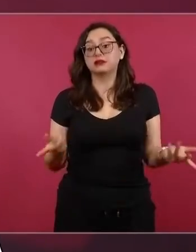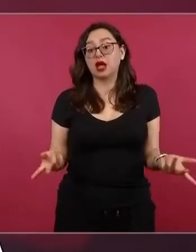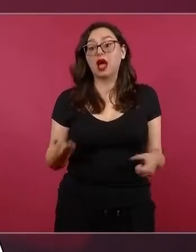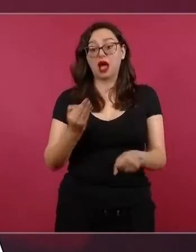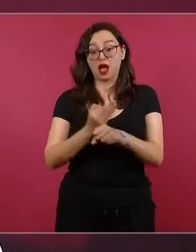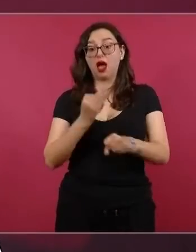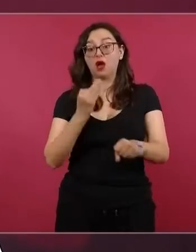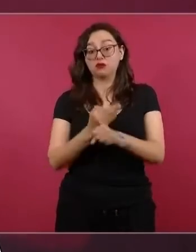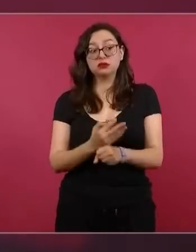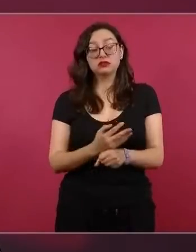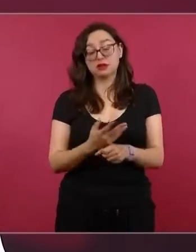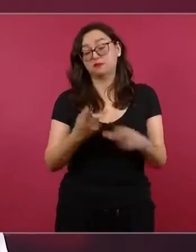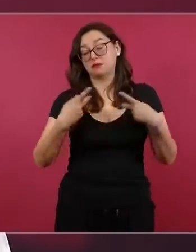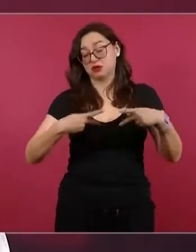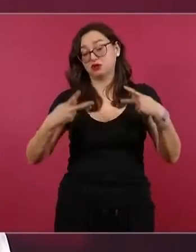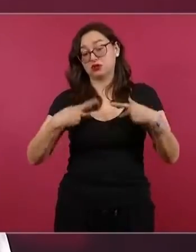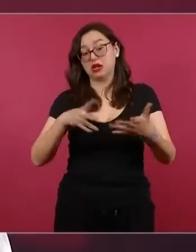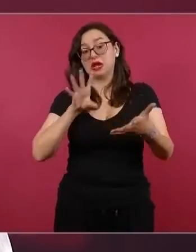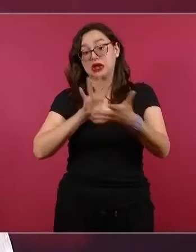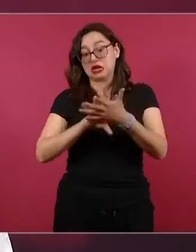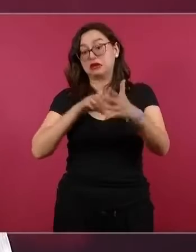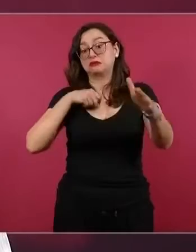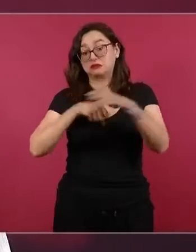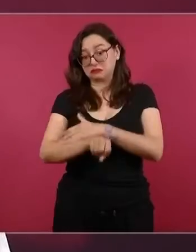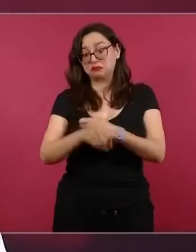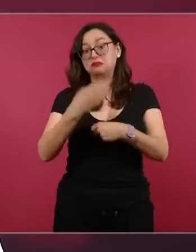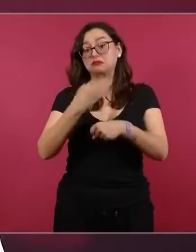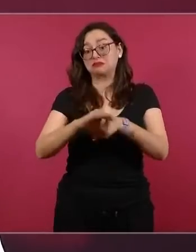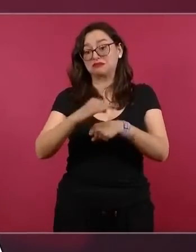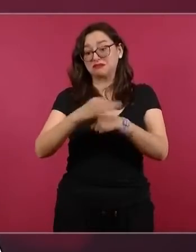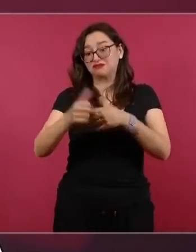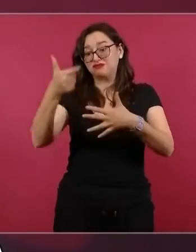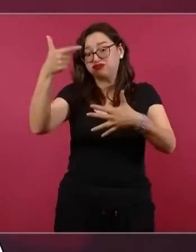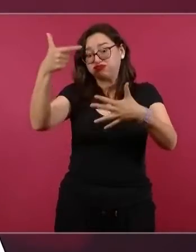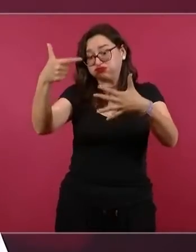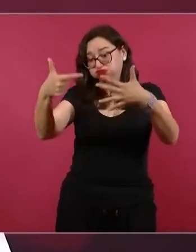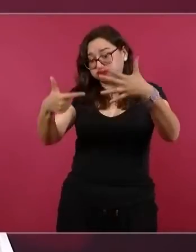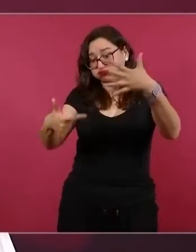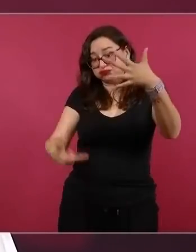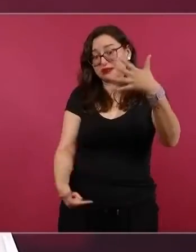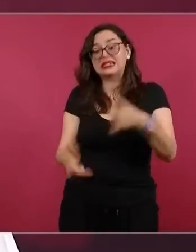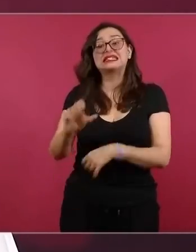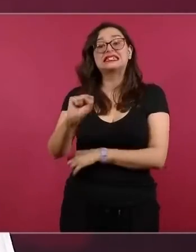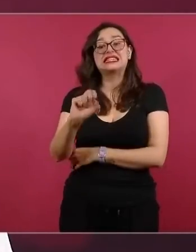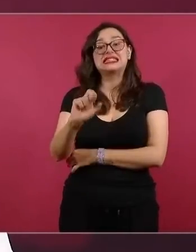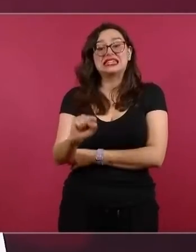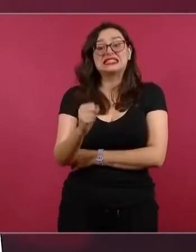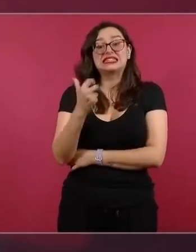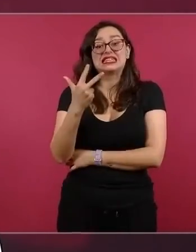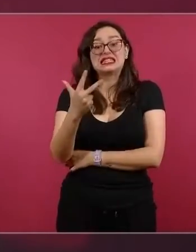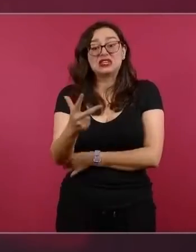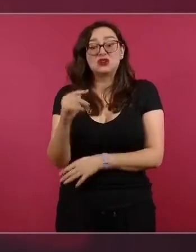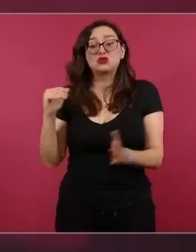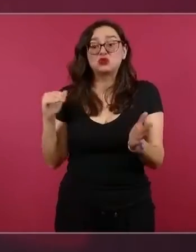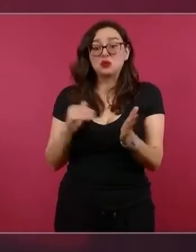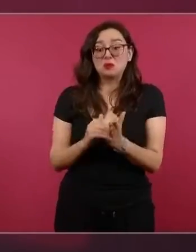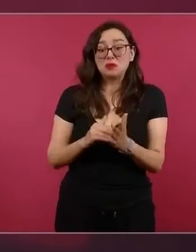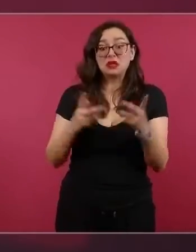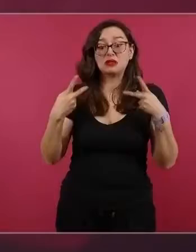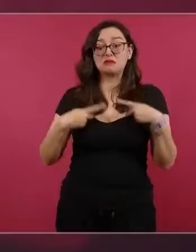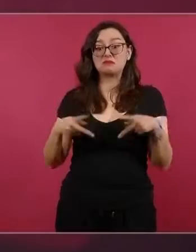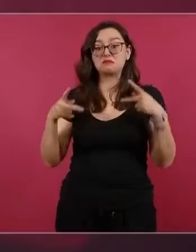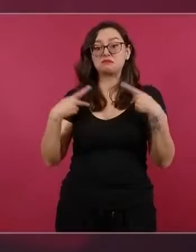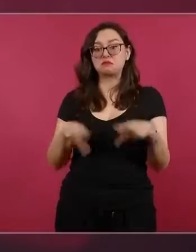prisión preventiva oficiosa, como ya lo dijimos aquí, estamos hablando de cerca de 68,000 personas, que de cambiar